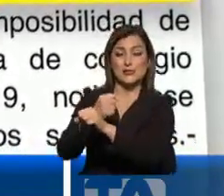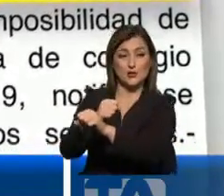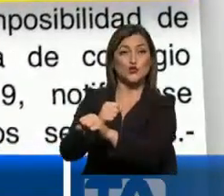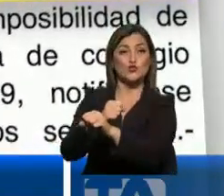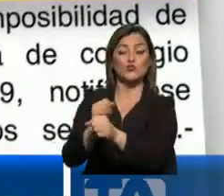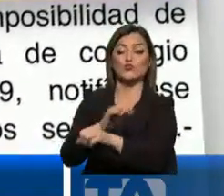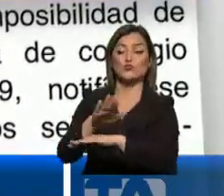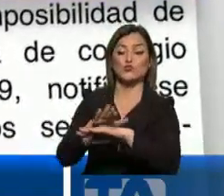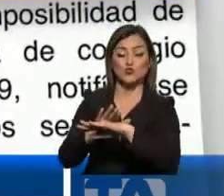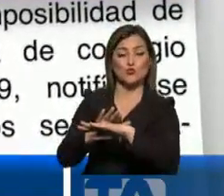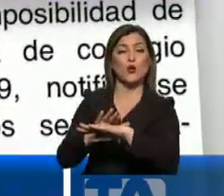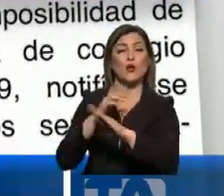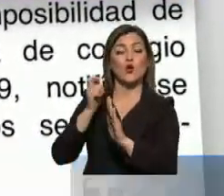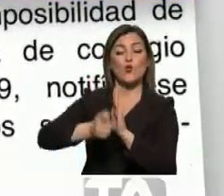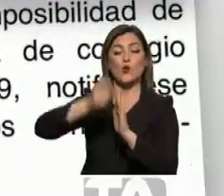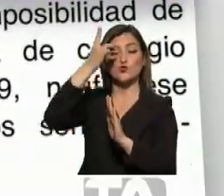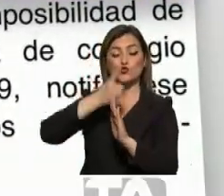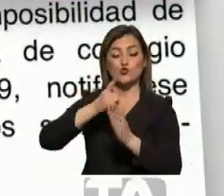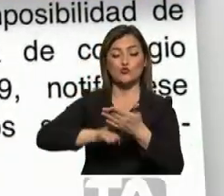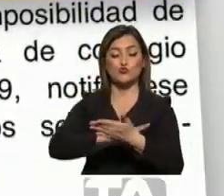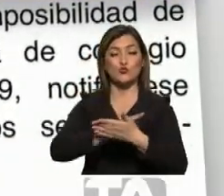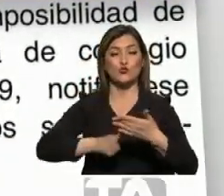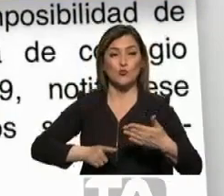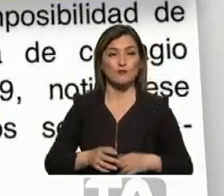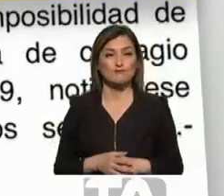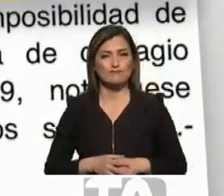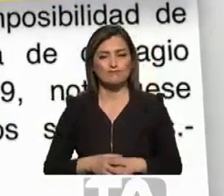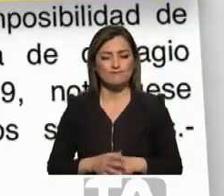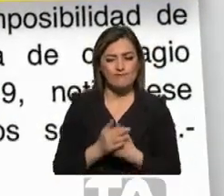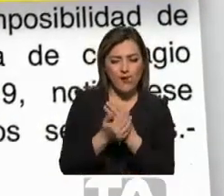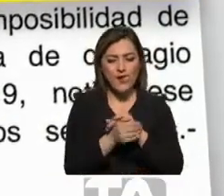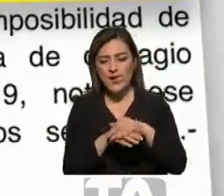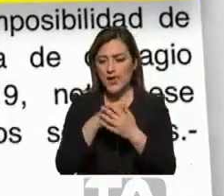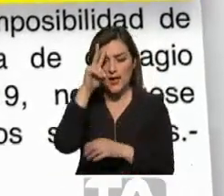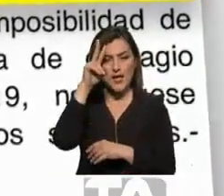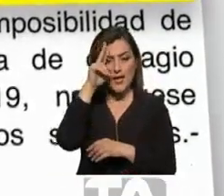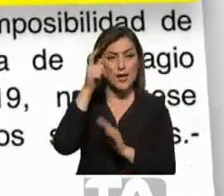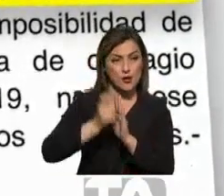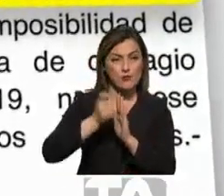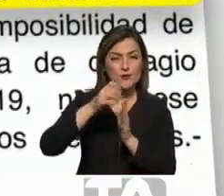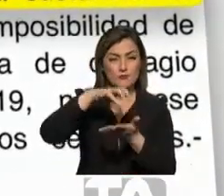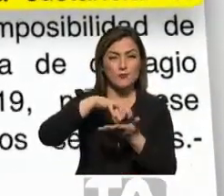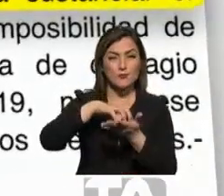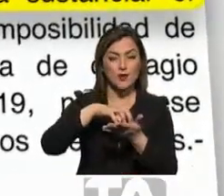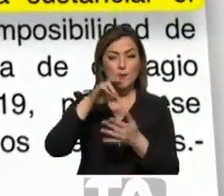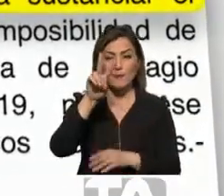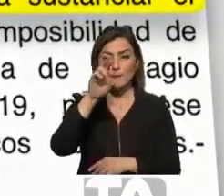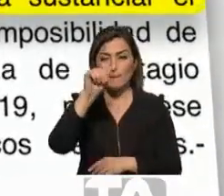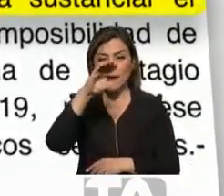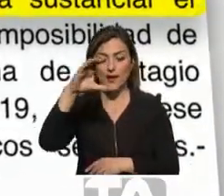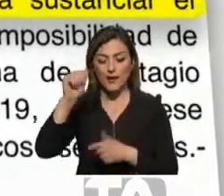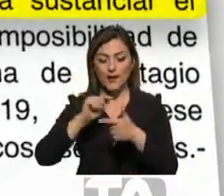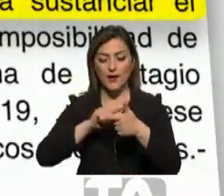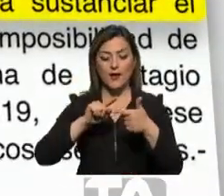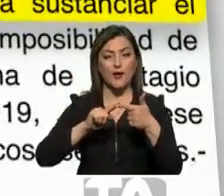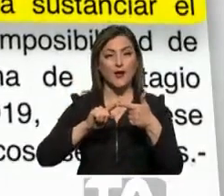nulidad resuelto por la jueza Verónica Medina. Una nueva maniobra jurídica ha logrado que los jueces de la Corte Provincial, Patricio Baca, Anastelida